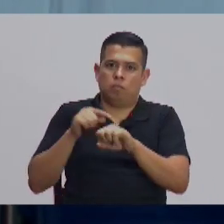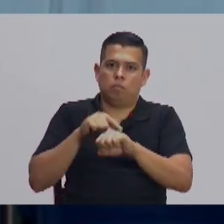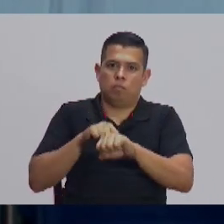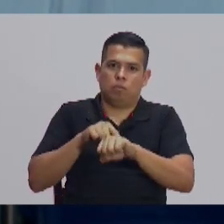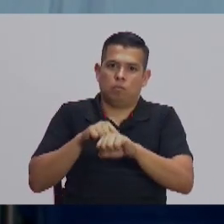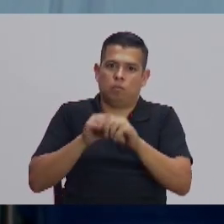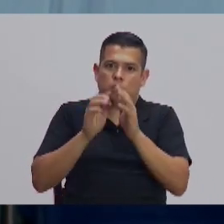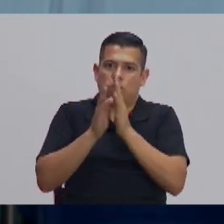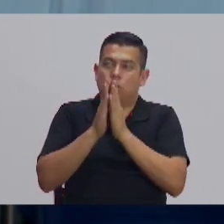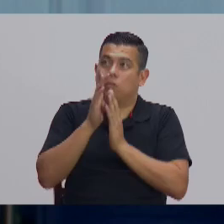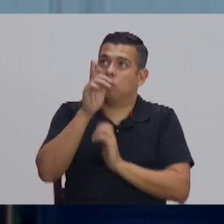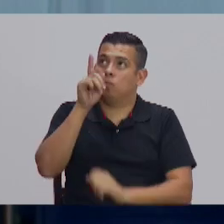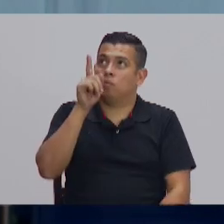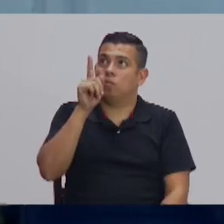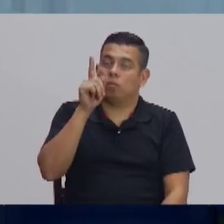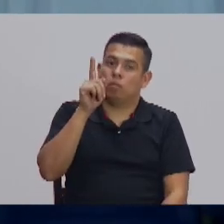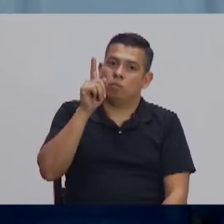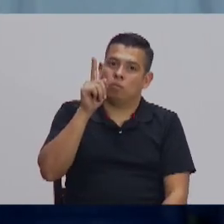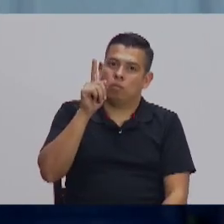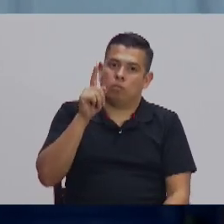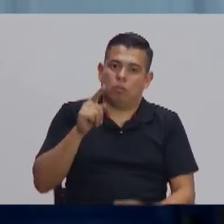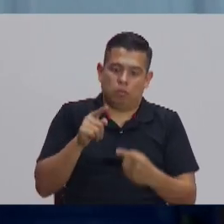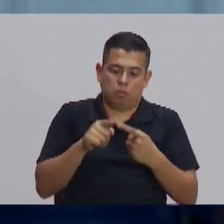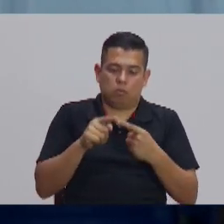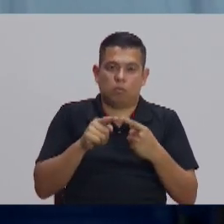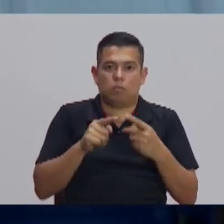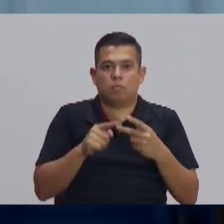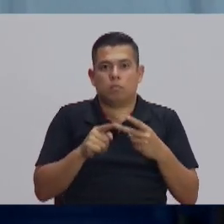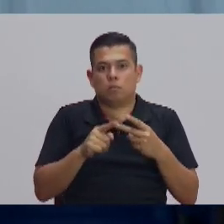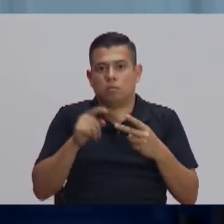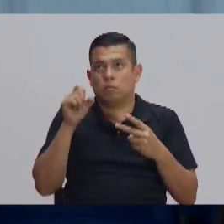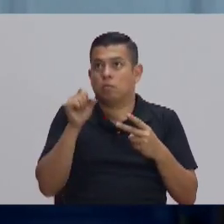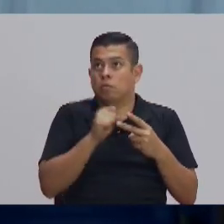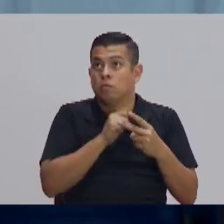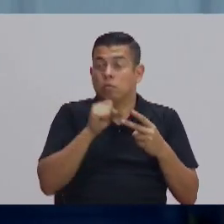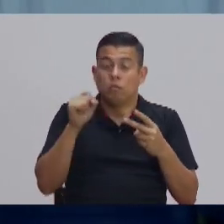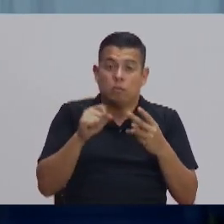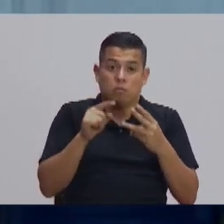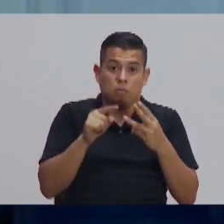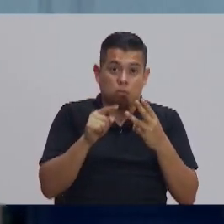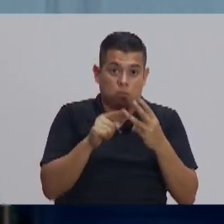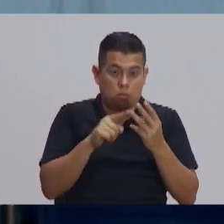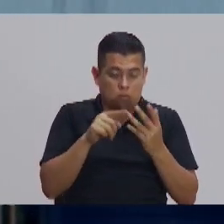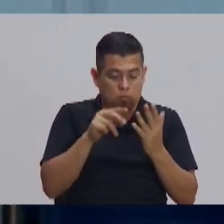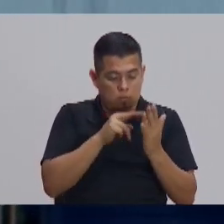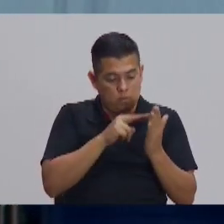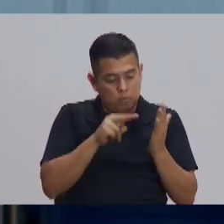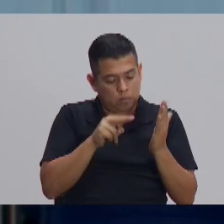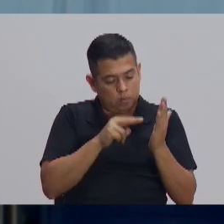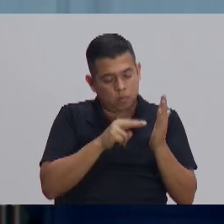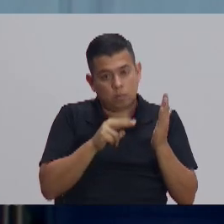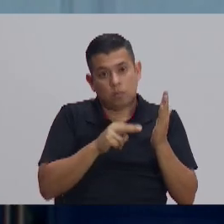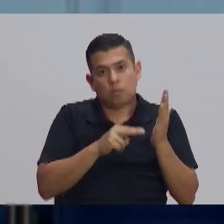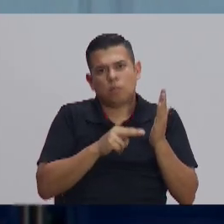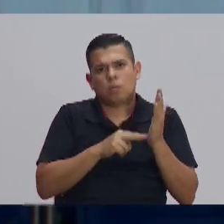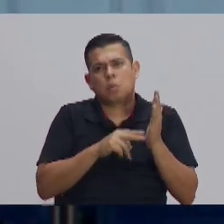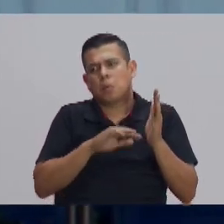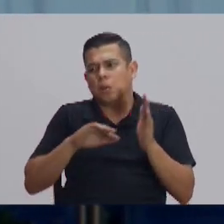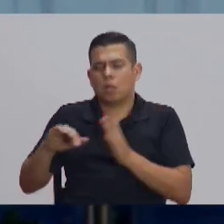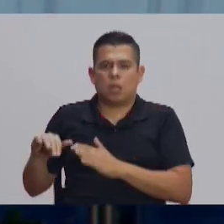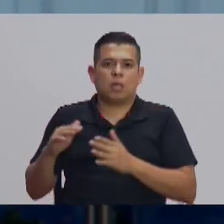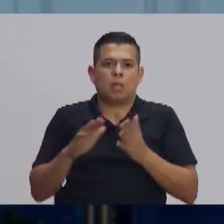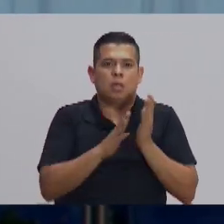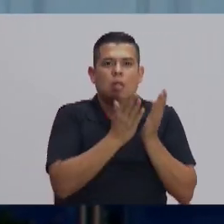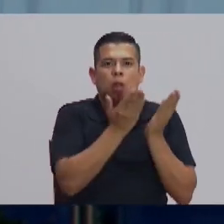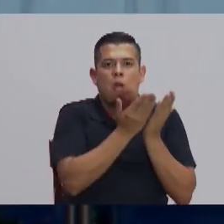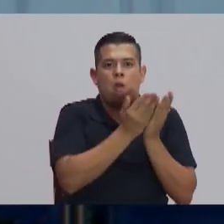a dios en oración canto y lectura la falta de alimentos te hace